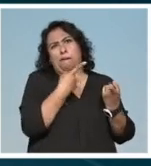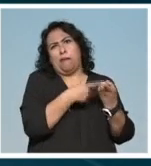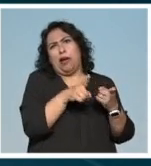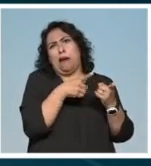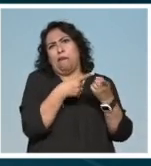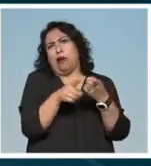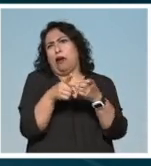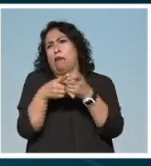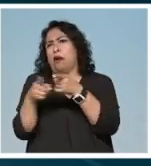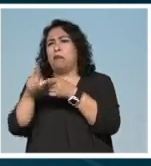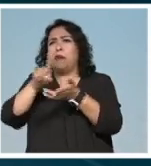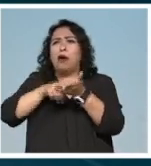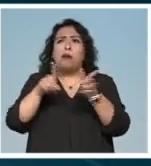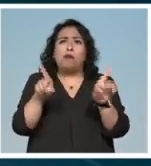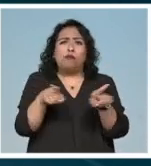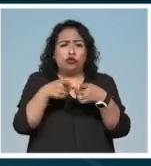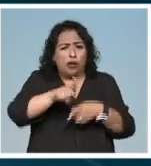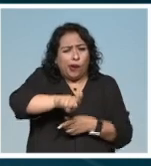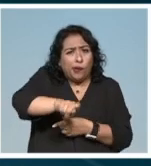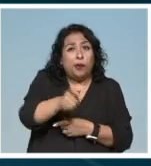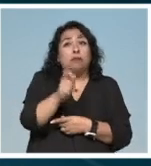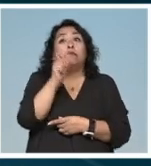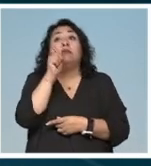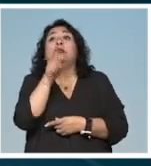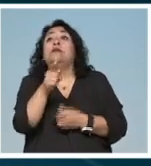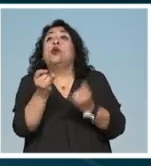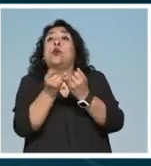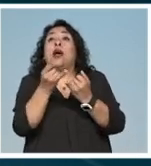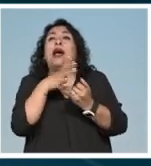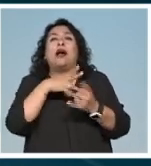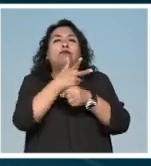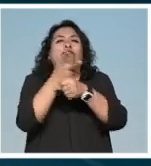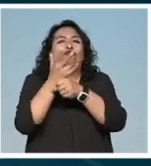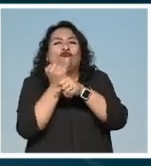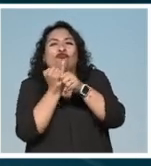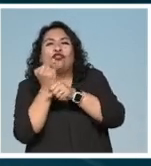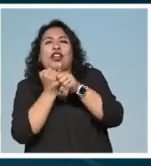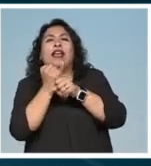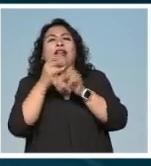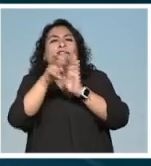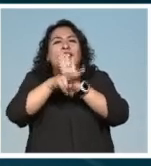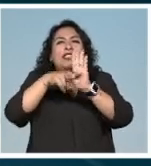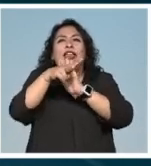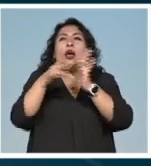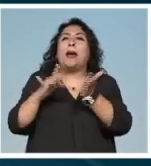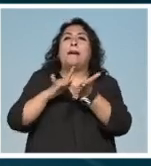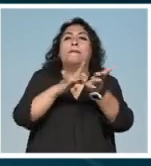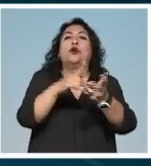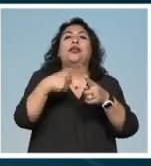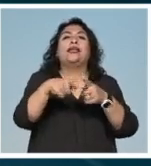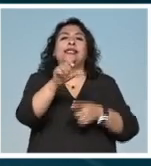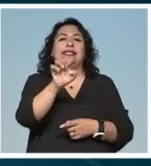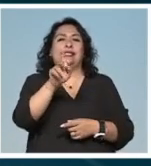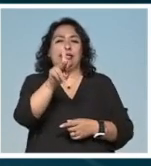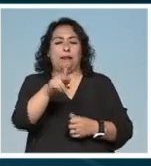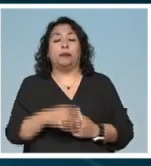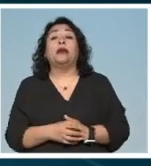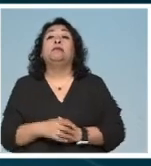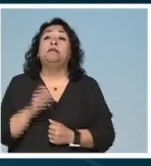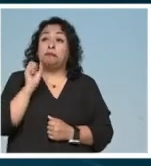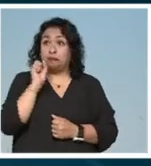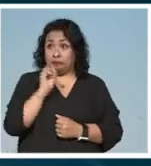que confluyen en sus frecuencias y la producción de un documental audiovisual con el apoyo de la SEP. Por